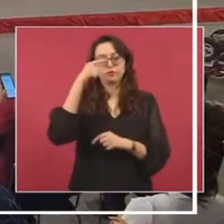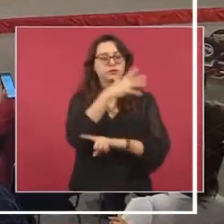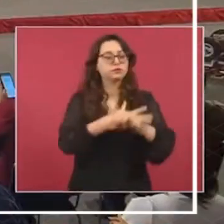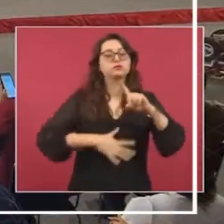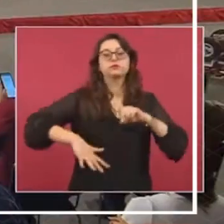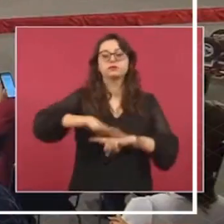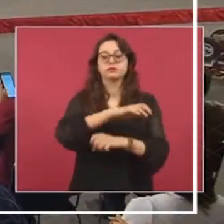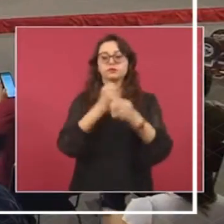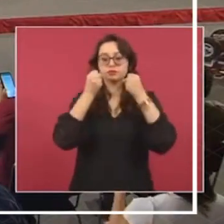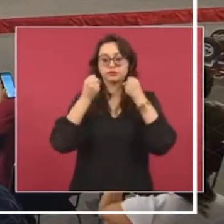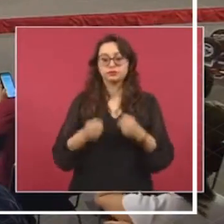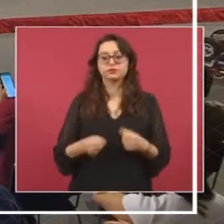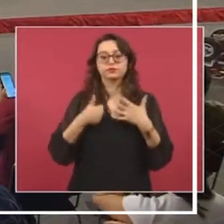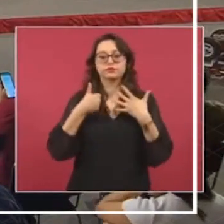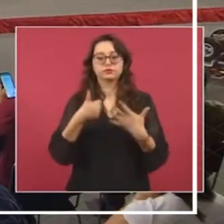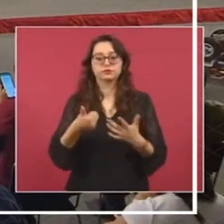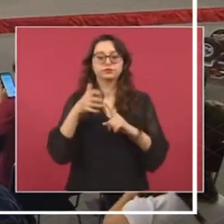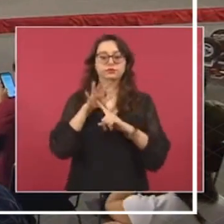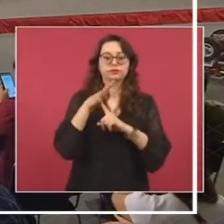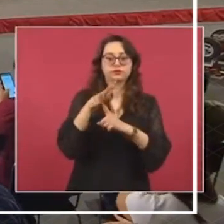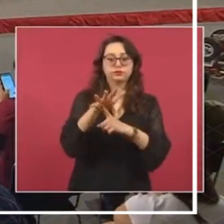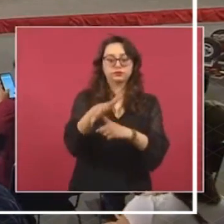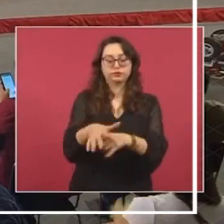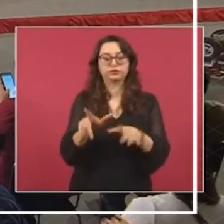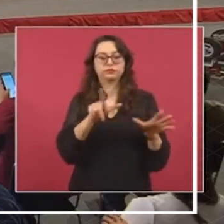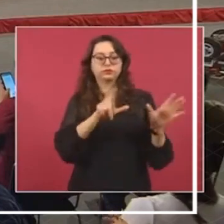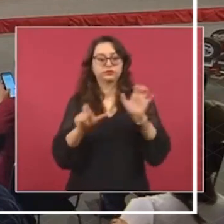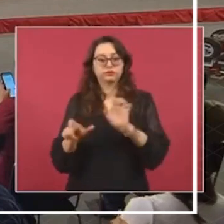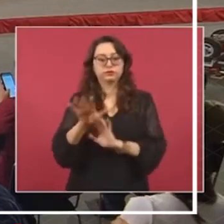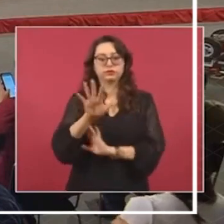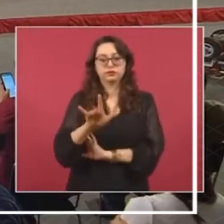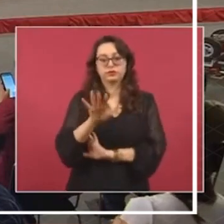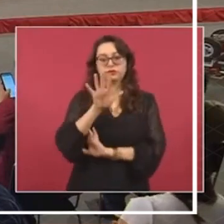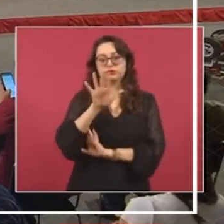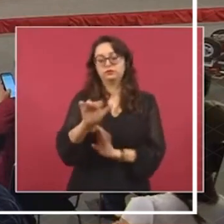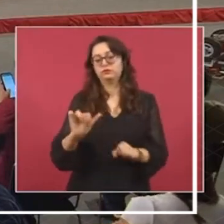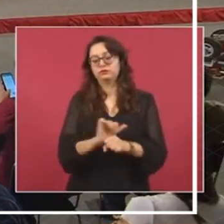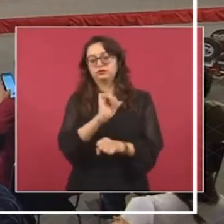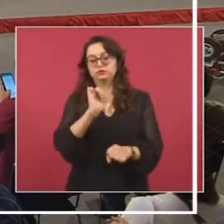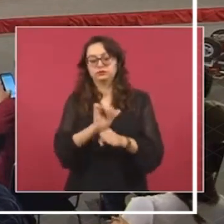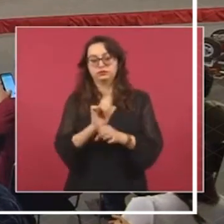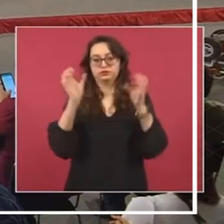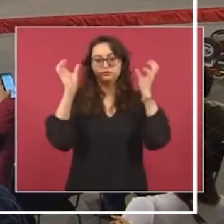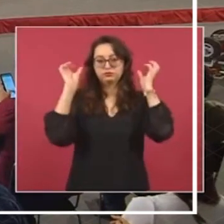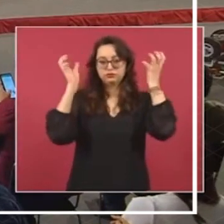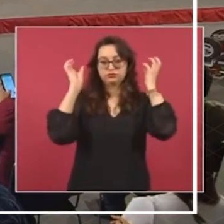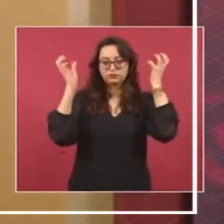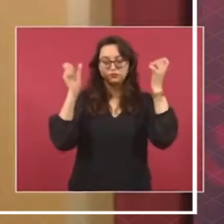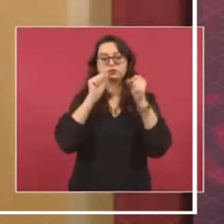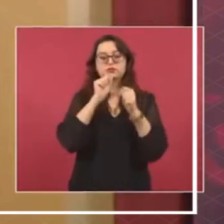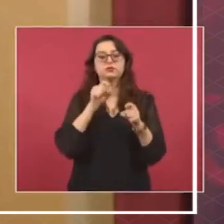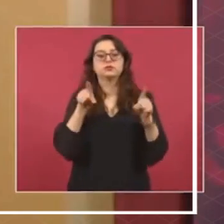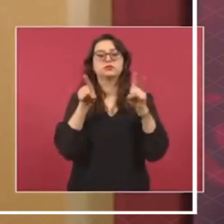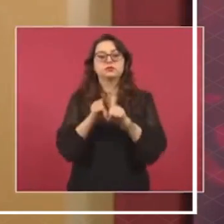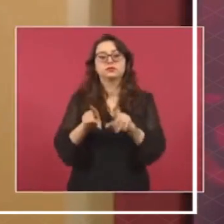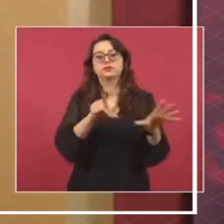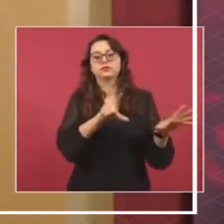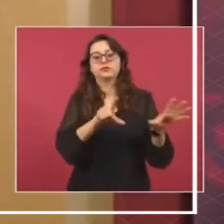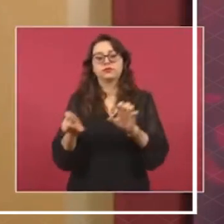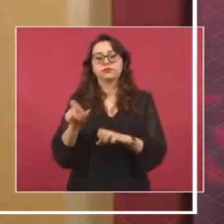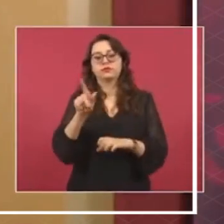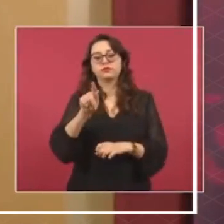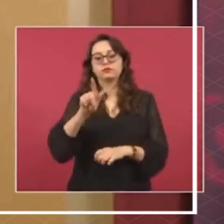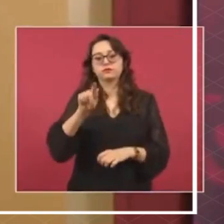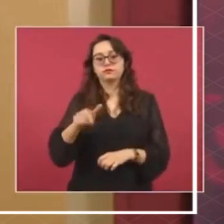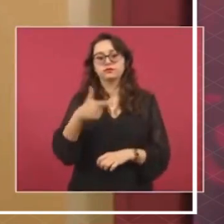seguridad, los 6 helicópteros, 755 vehículos patrulla, también habrá 777